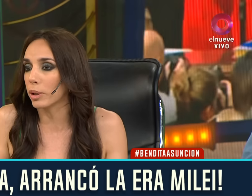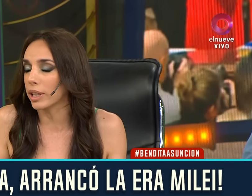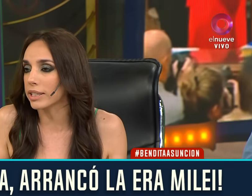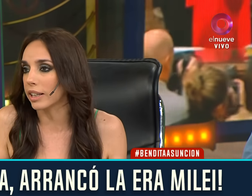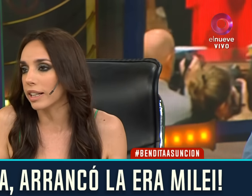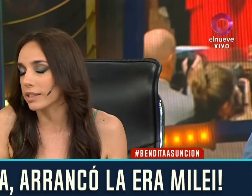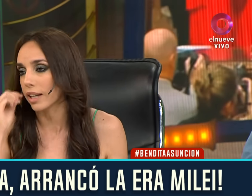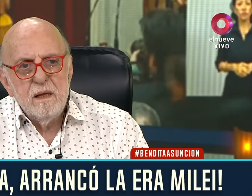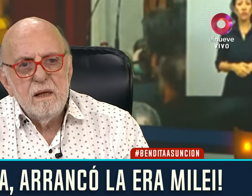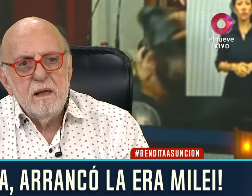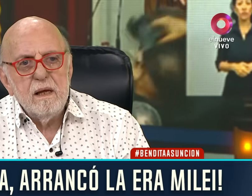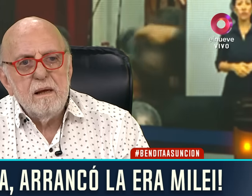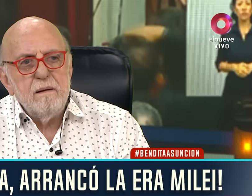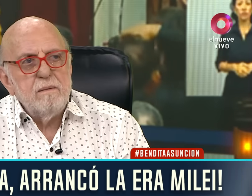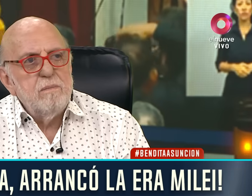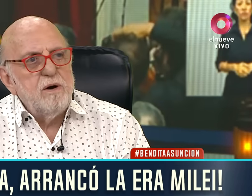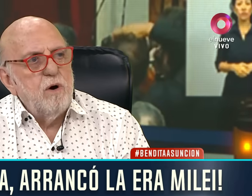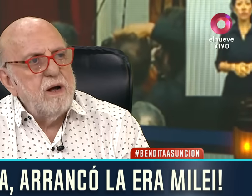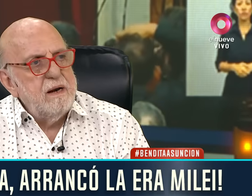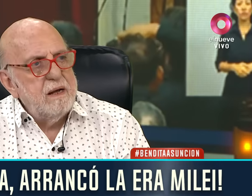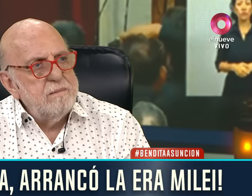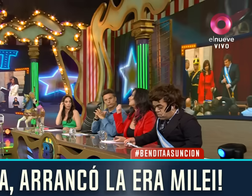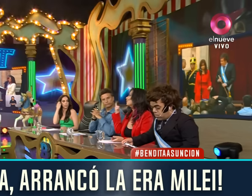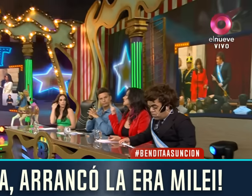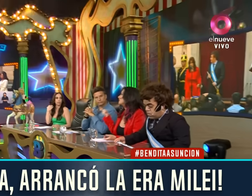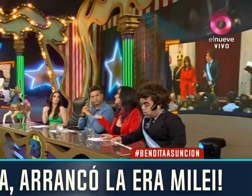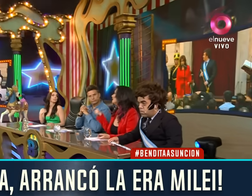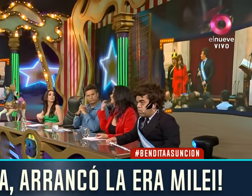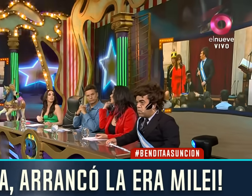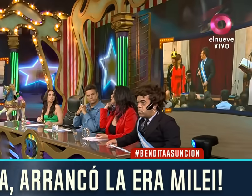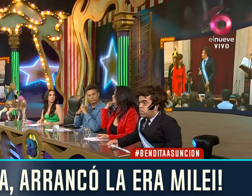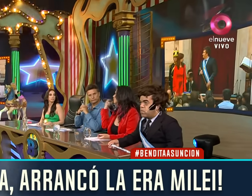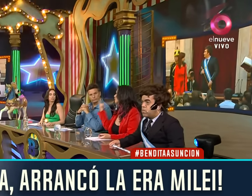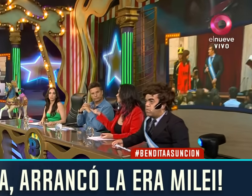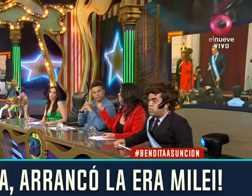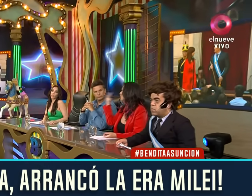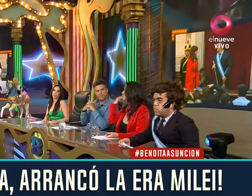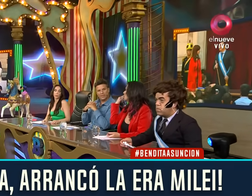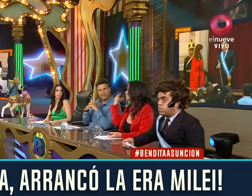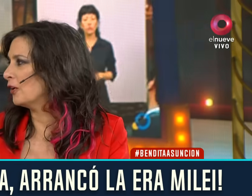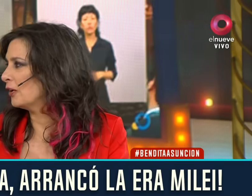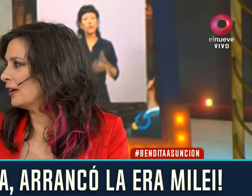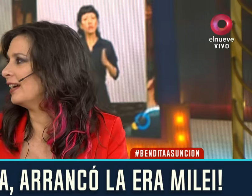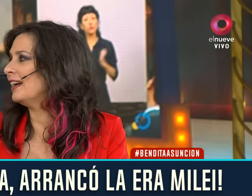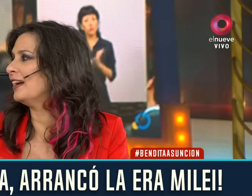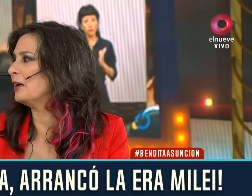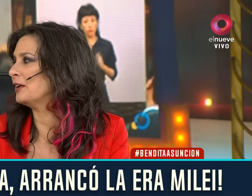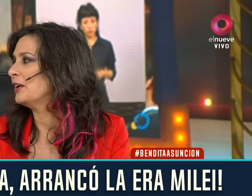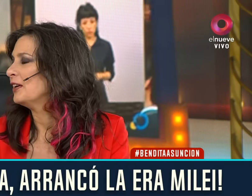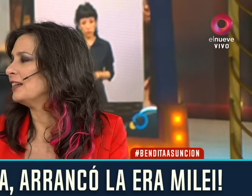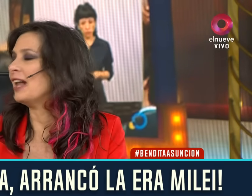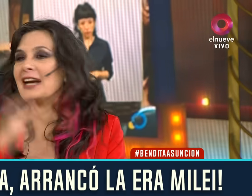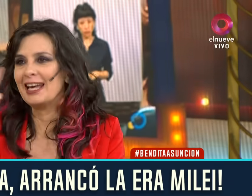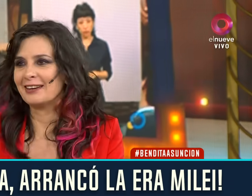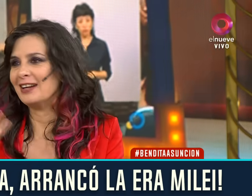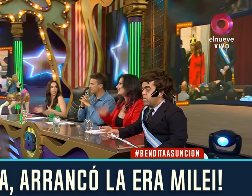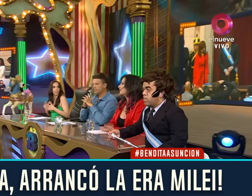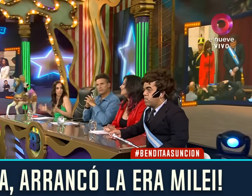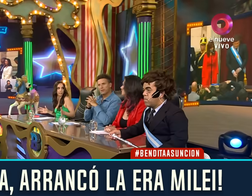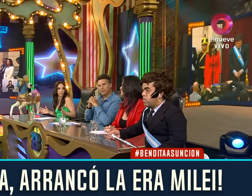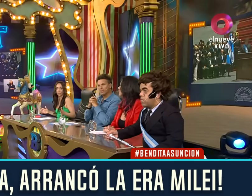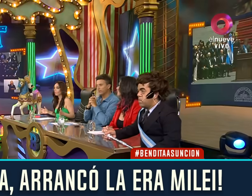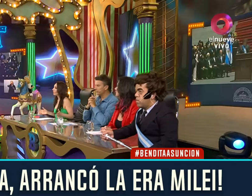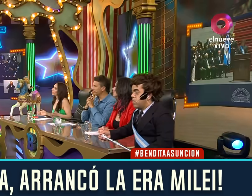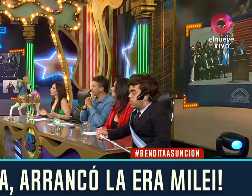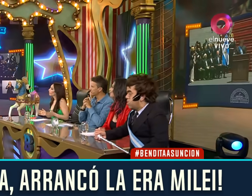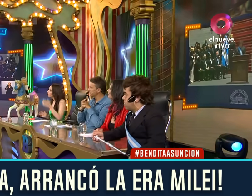Si no, venimos de herencia en herencia. Bueno, pero Alberto dijo no solo la herencia, dijo la sequía, dijo la pandemia. Bueno, está bien, pero ahora usan la herencia. En el día de ayer era la